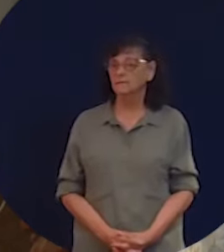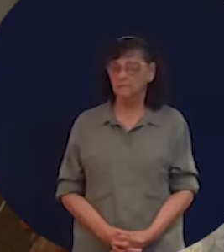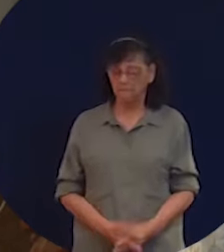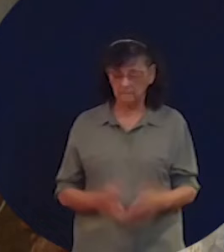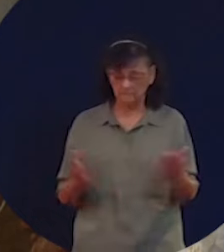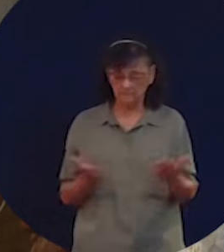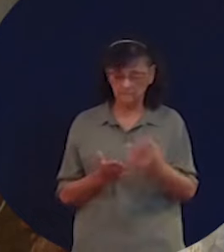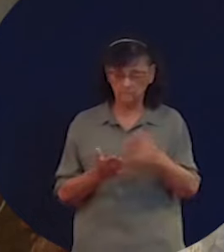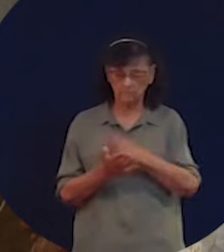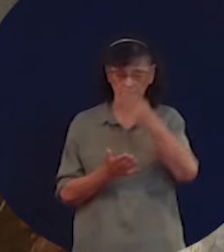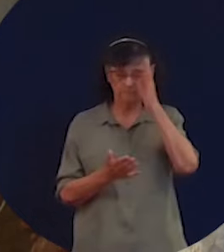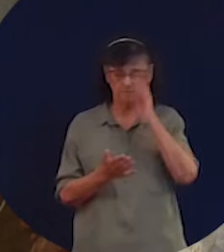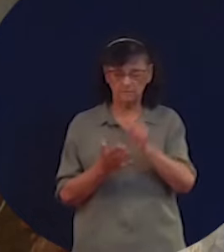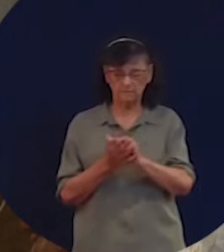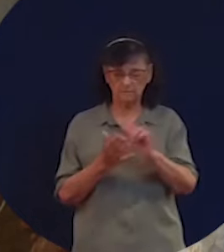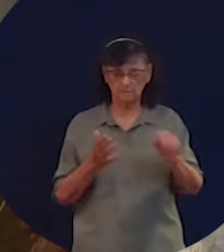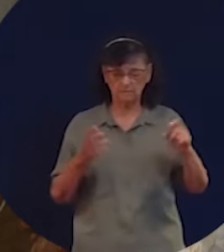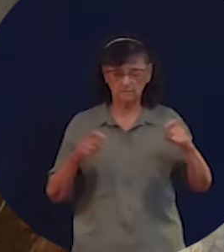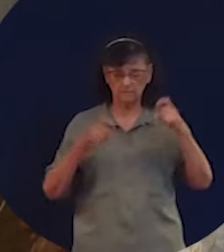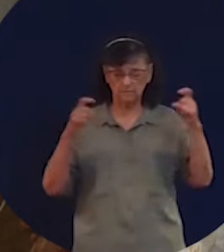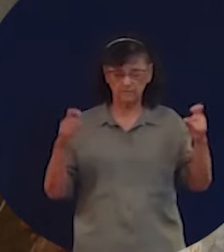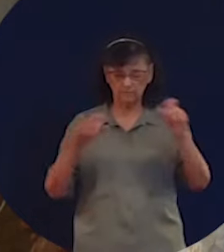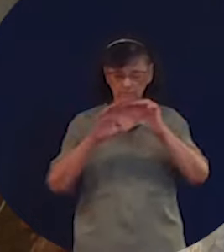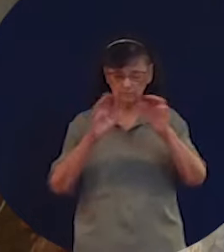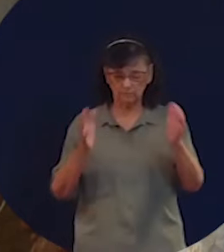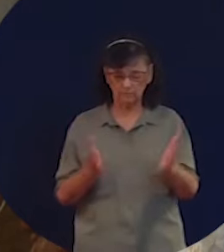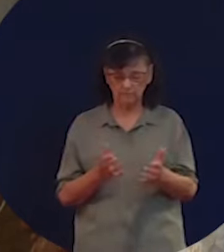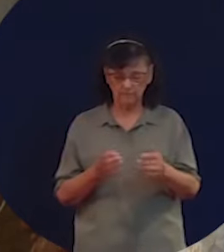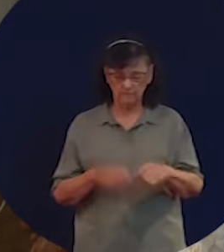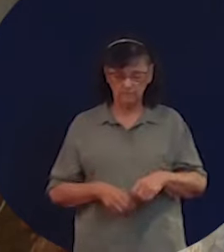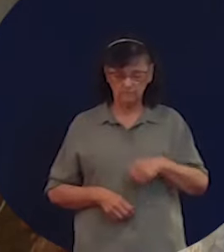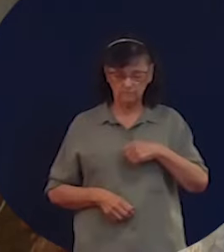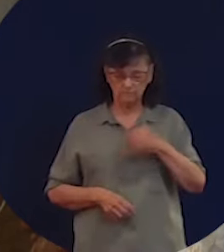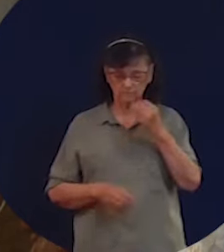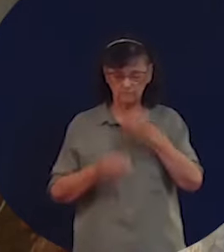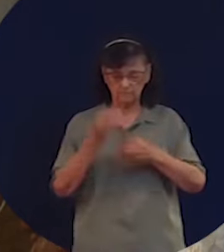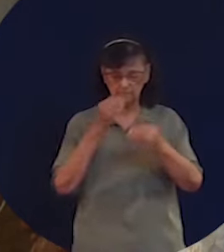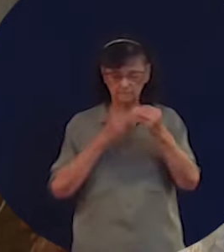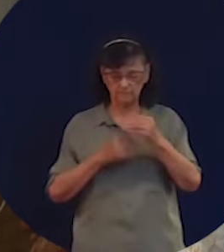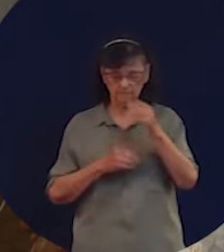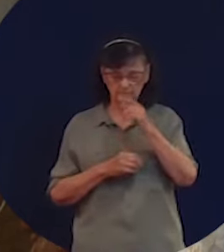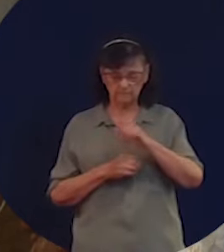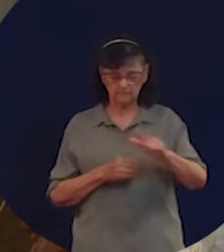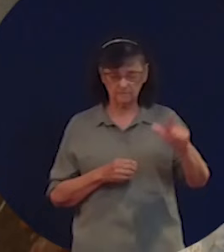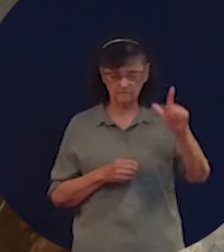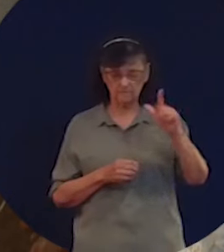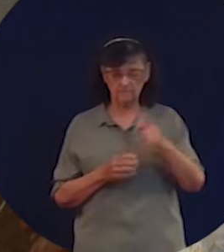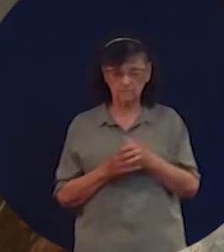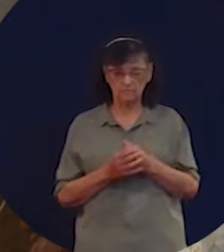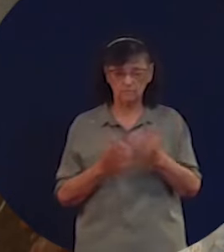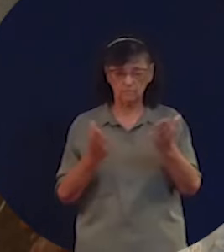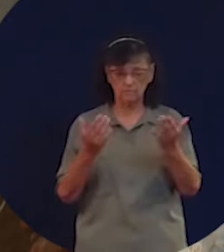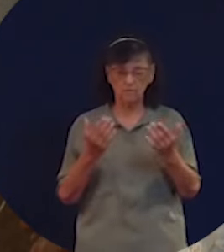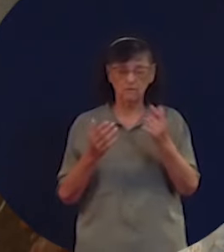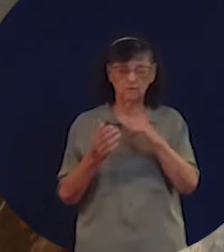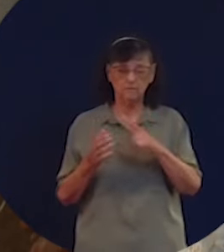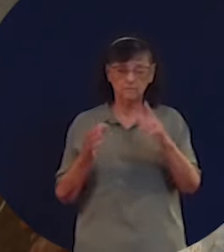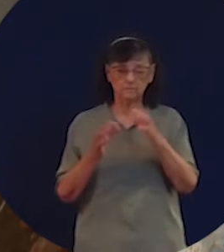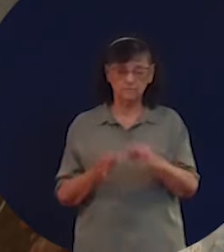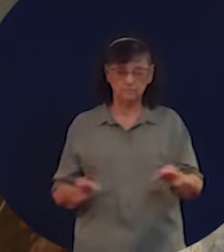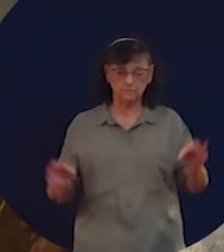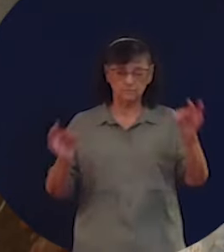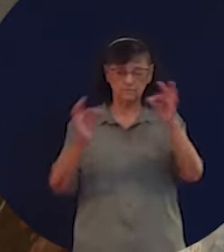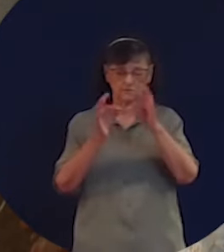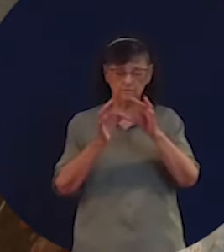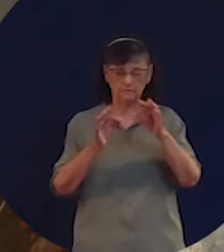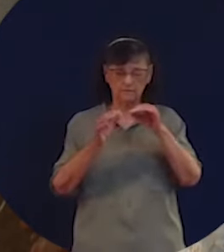Este es el Cordero de Dios que quita el pecado del mundo. Dichosos los invitados a la cena del Señor.